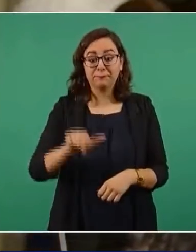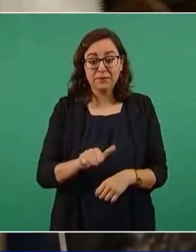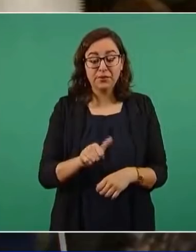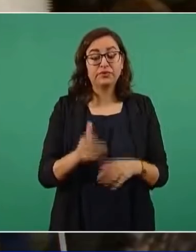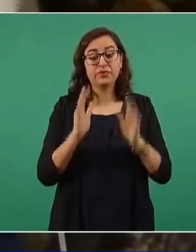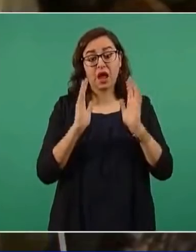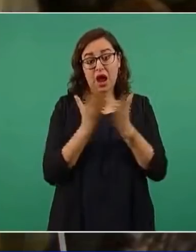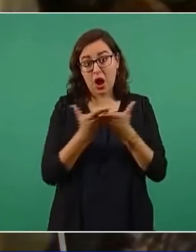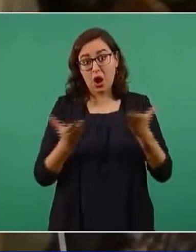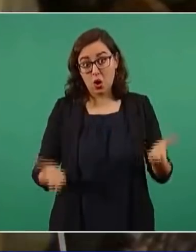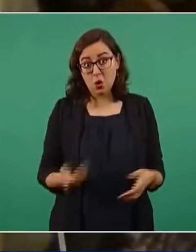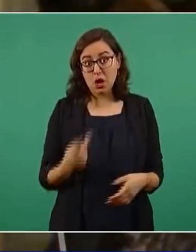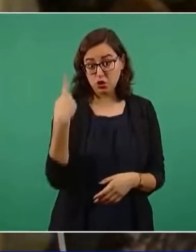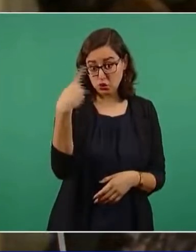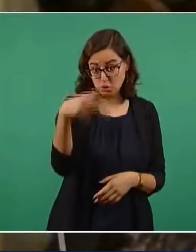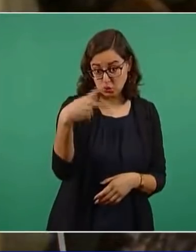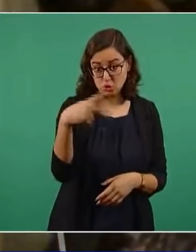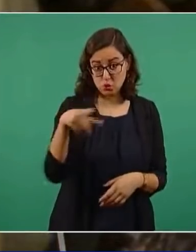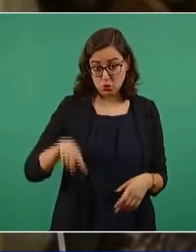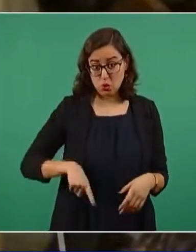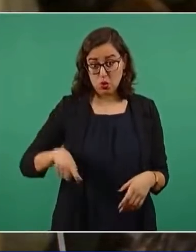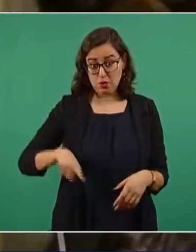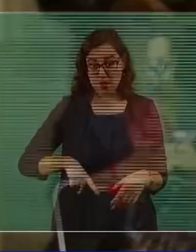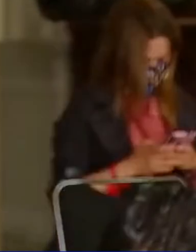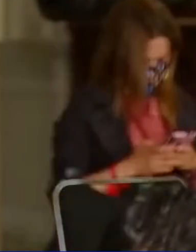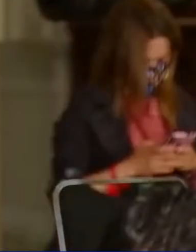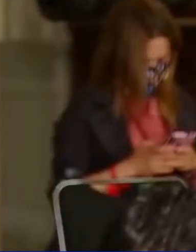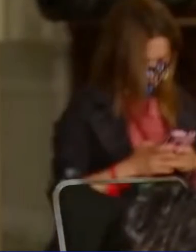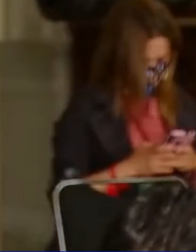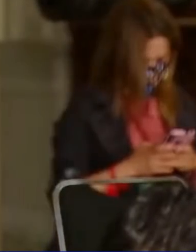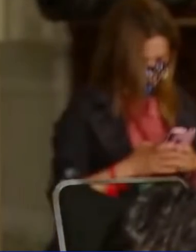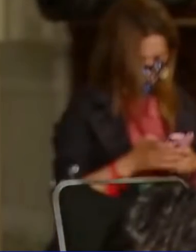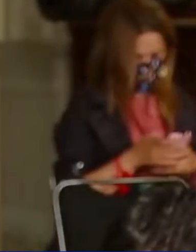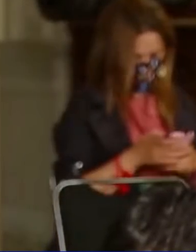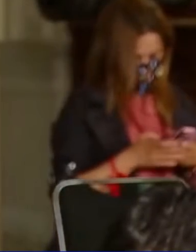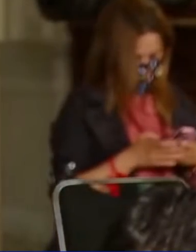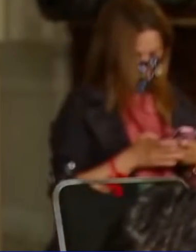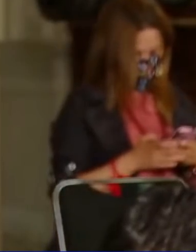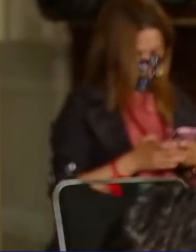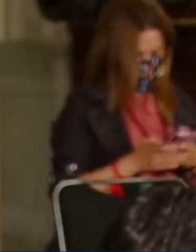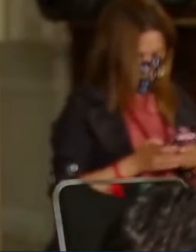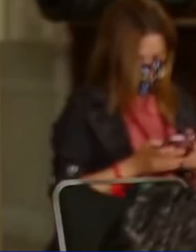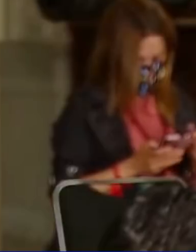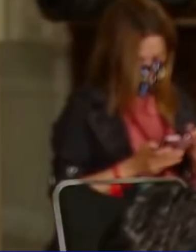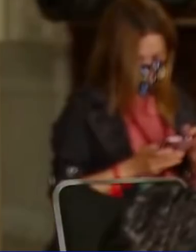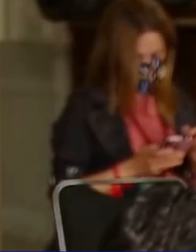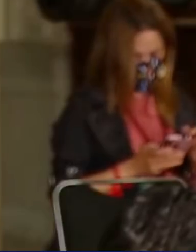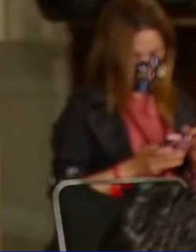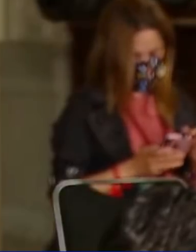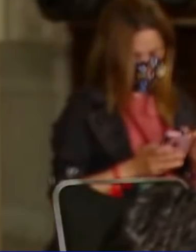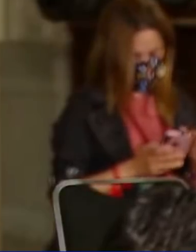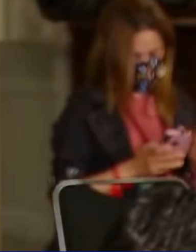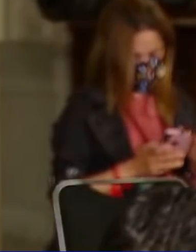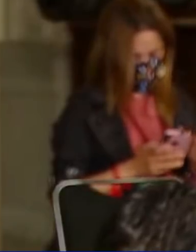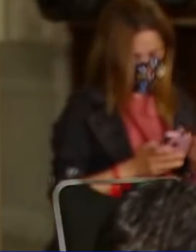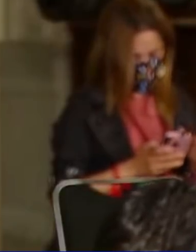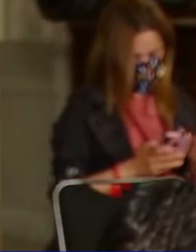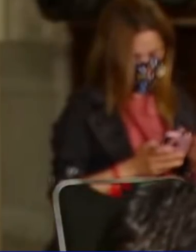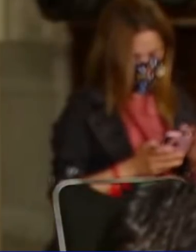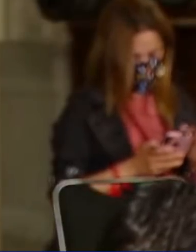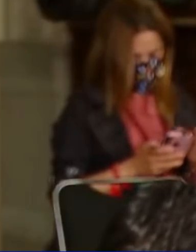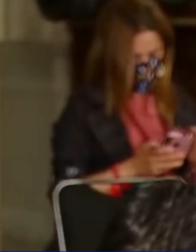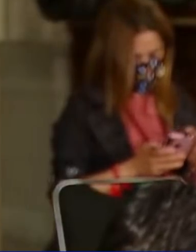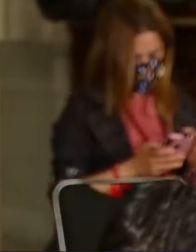suyo, evidentemente se empezaron a hacer las primeras investigaciones, las primeras auditorías y pues salió todo